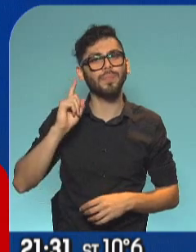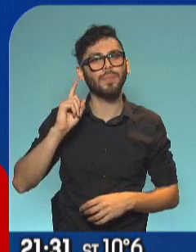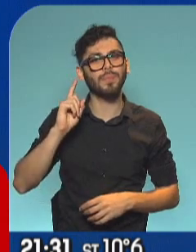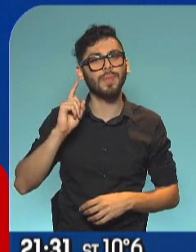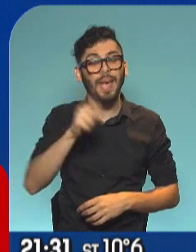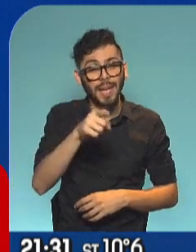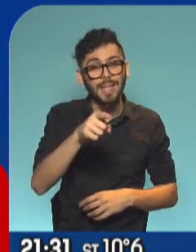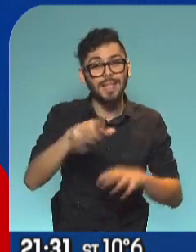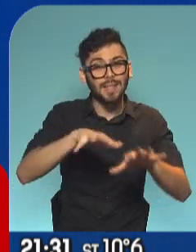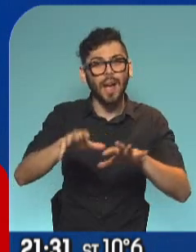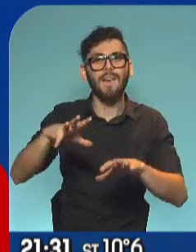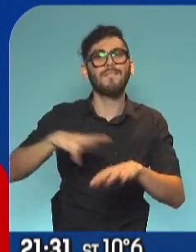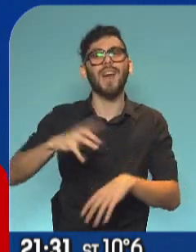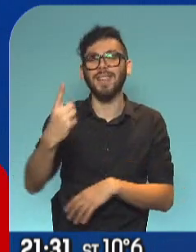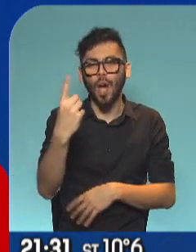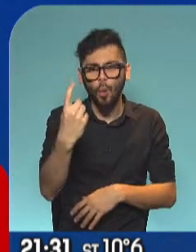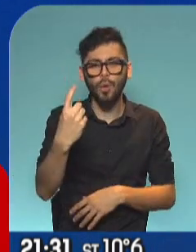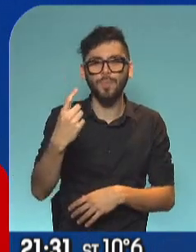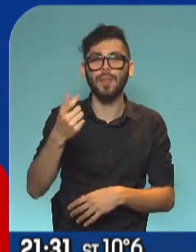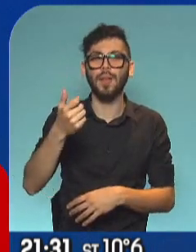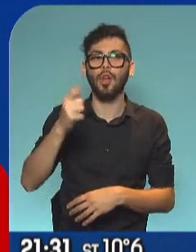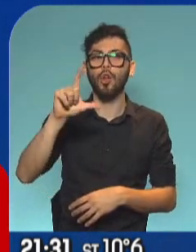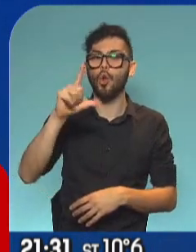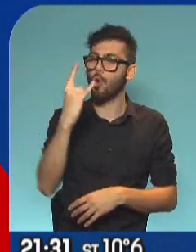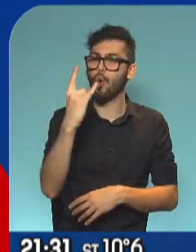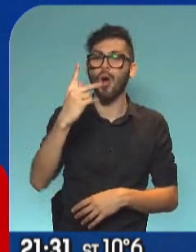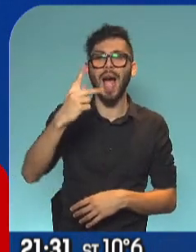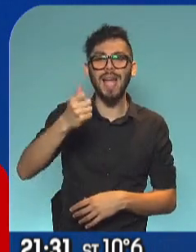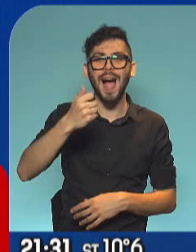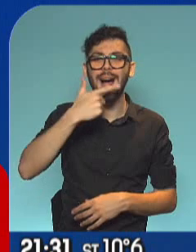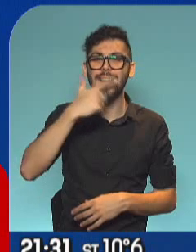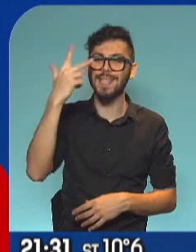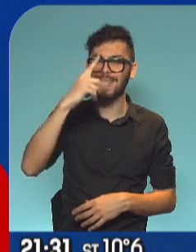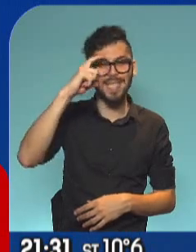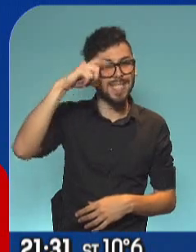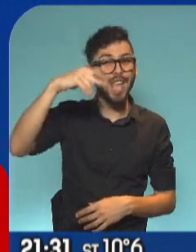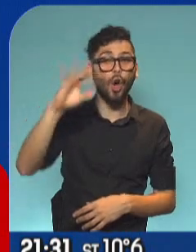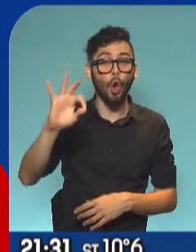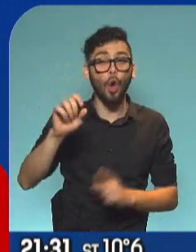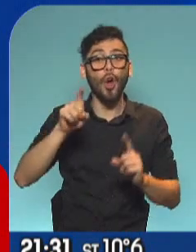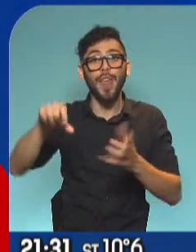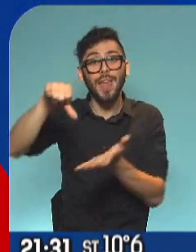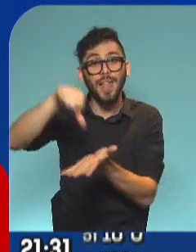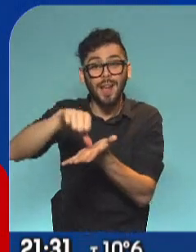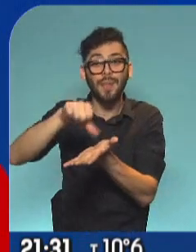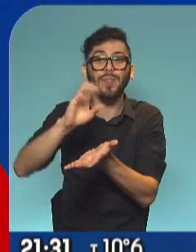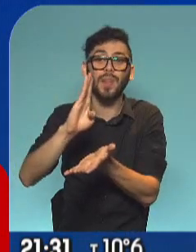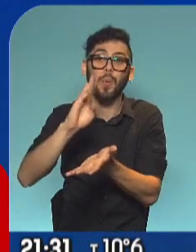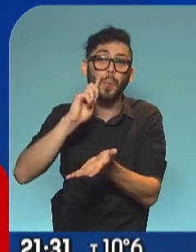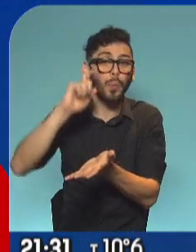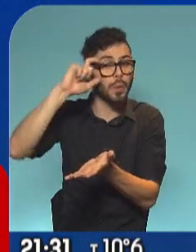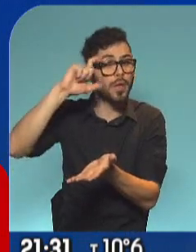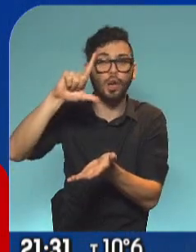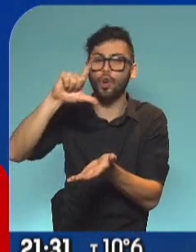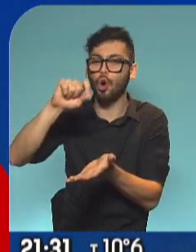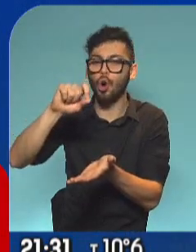es el escenario. Y me falta Alexander Lukashenko en Bielorrusia. Este caso también interesante porque es